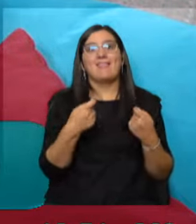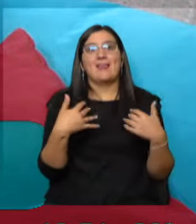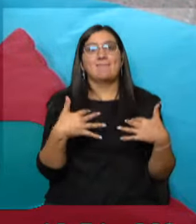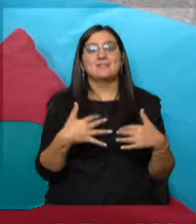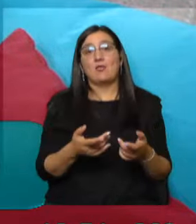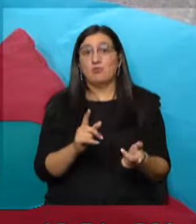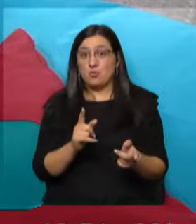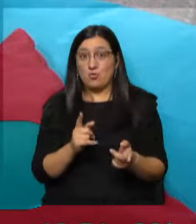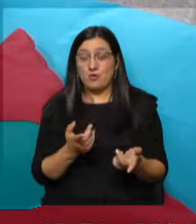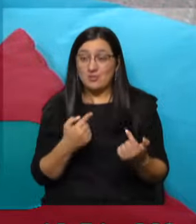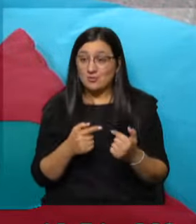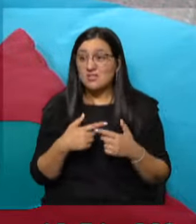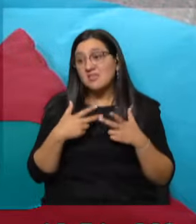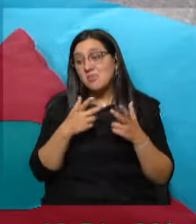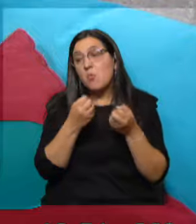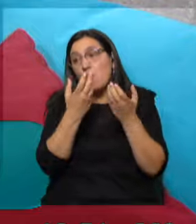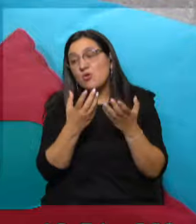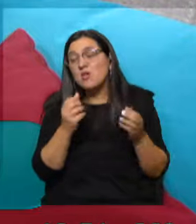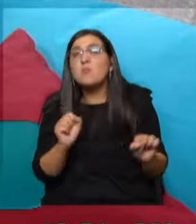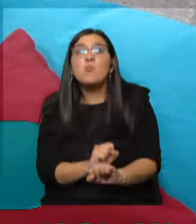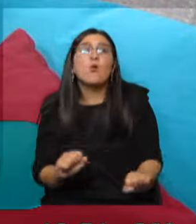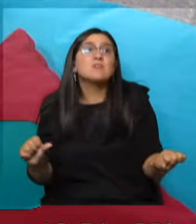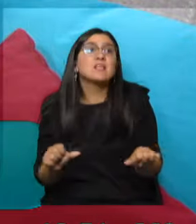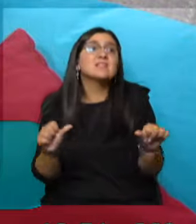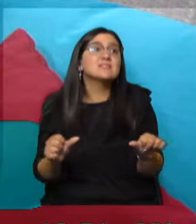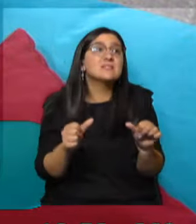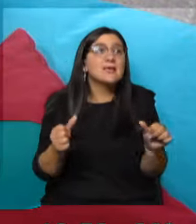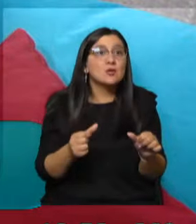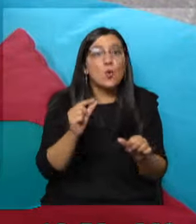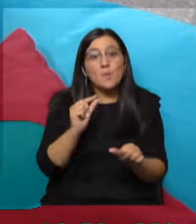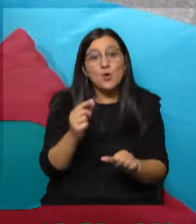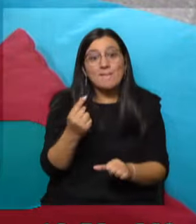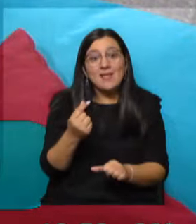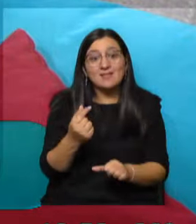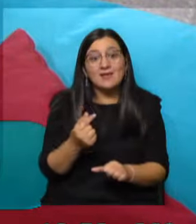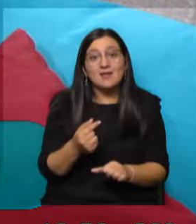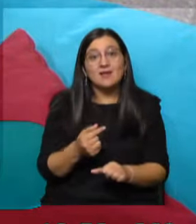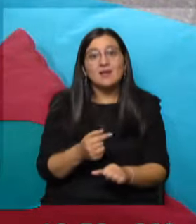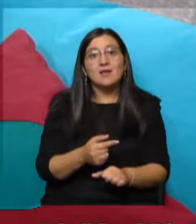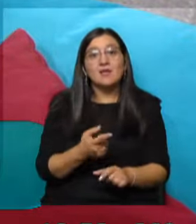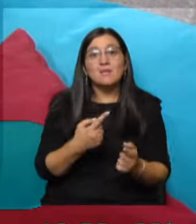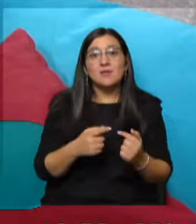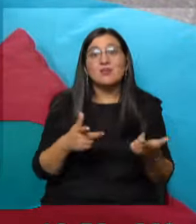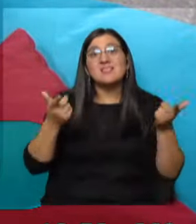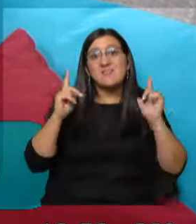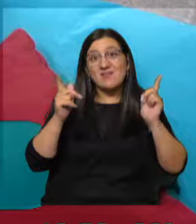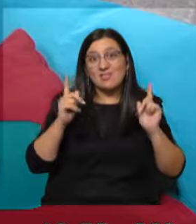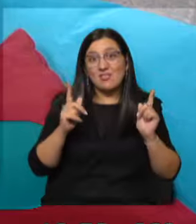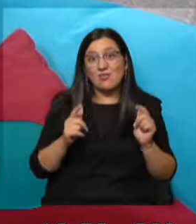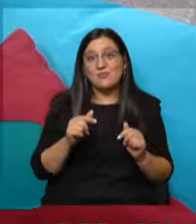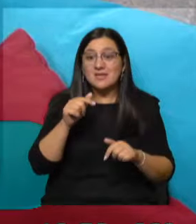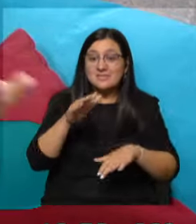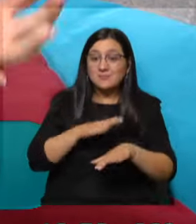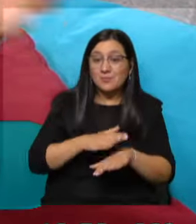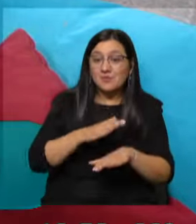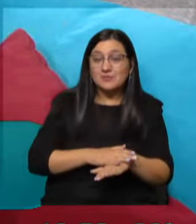dinero, entonces lo que dijimos es, bueno, ¿qué podemos generar con poco, pero haciendo algo entretenido? Y en ese